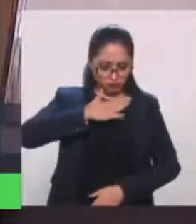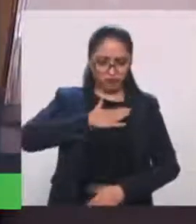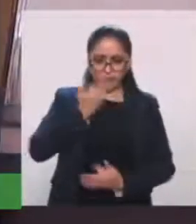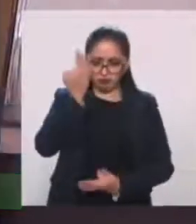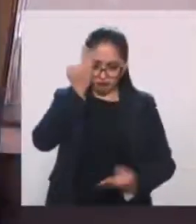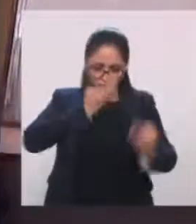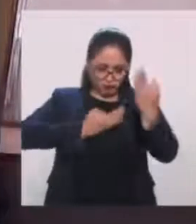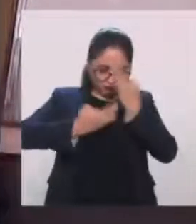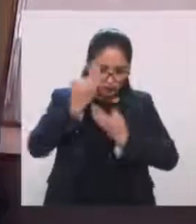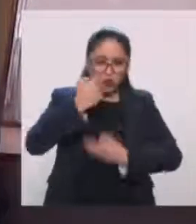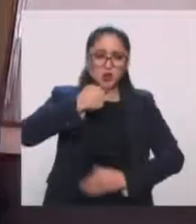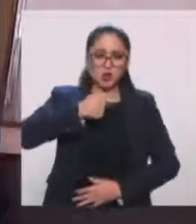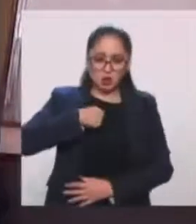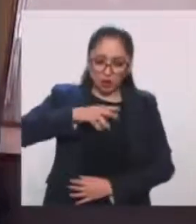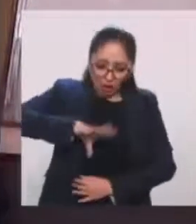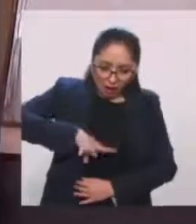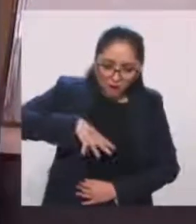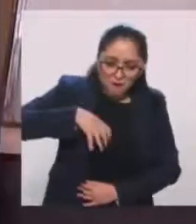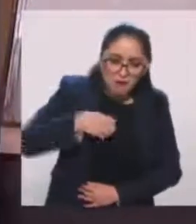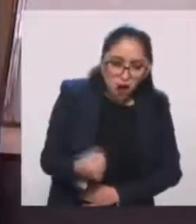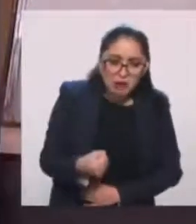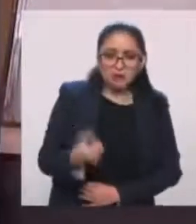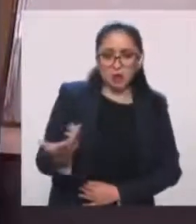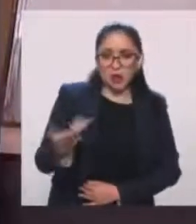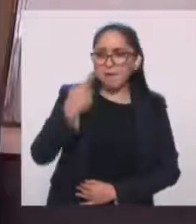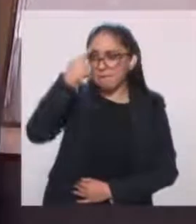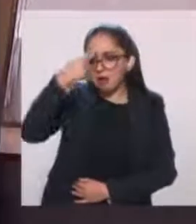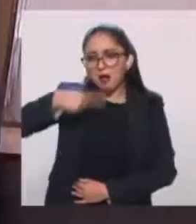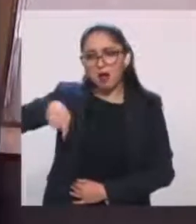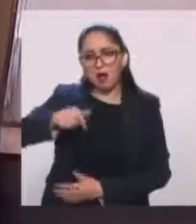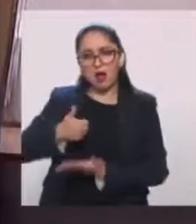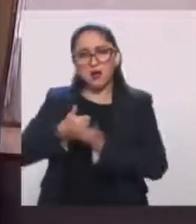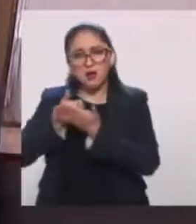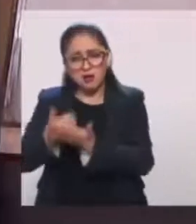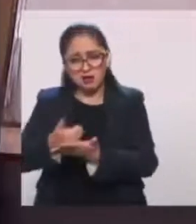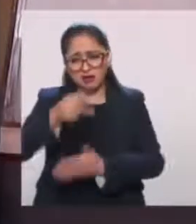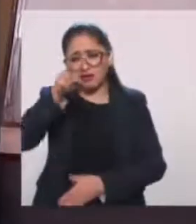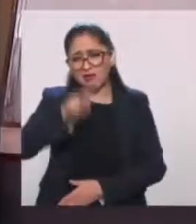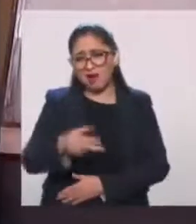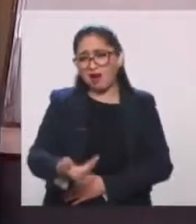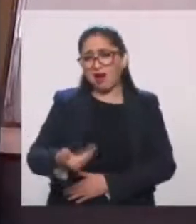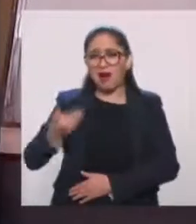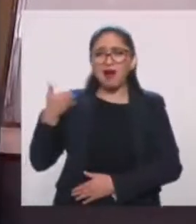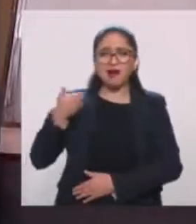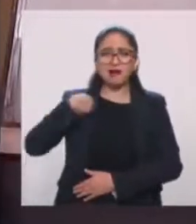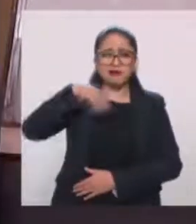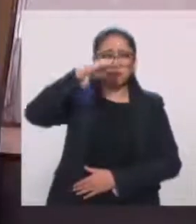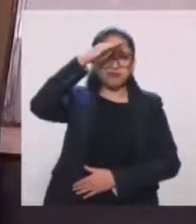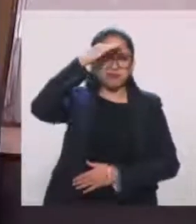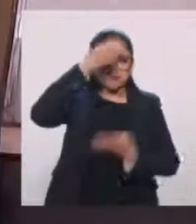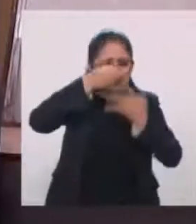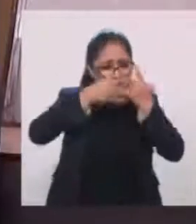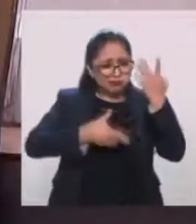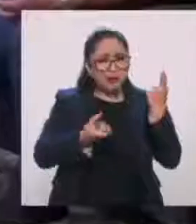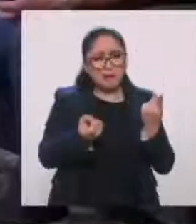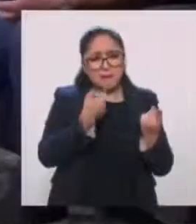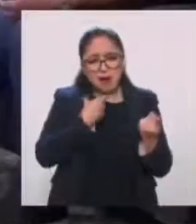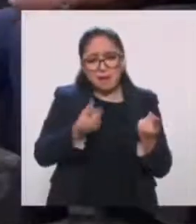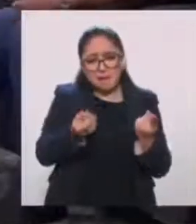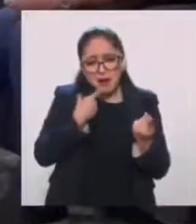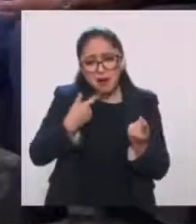y dije, voy a salir adelante. Para eso eran demasiadas pastillas, demasiadas, recuerdo que era Ritonavir, eran